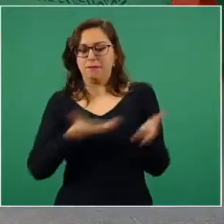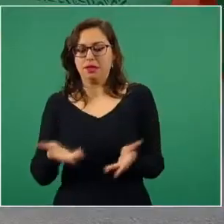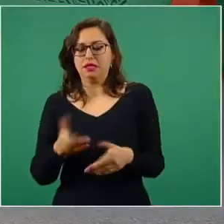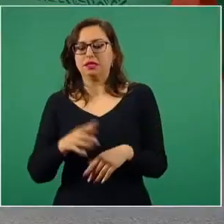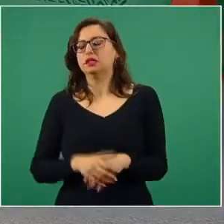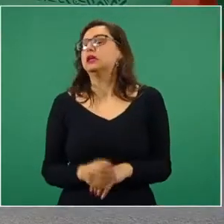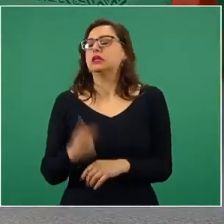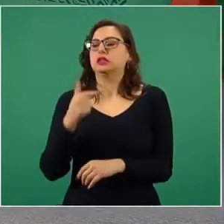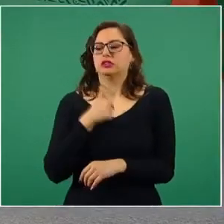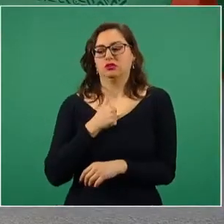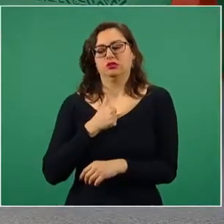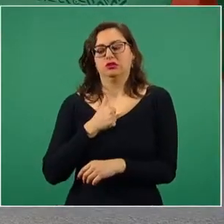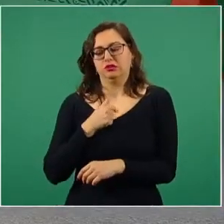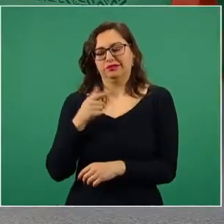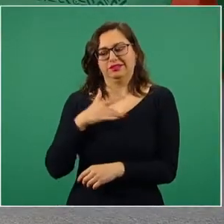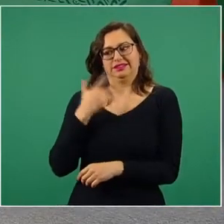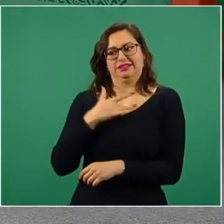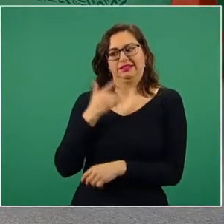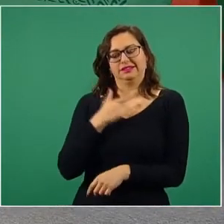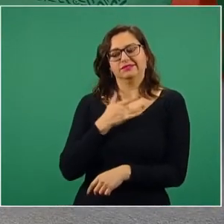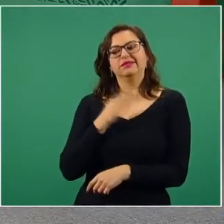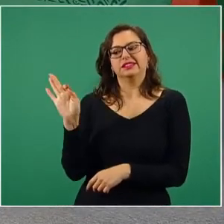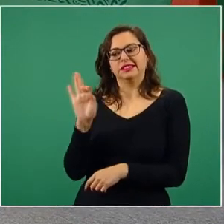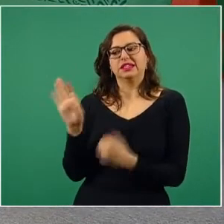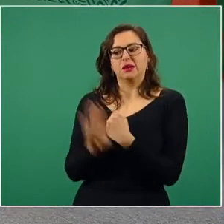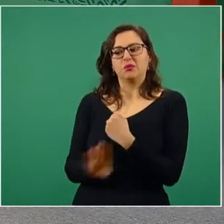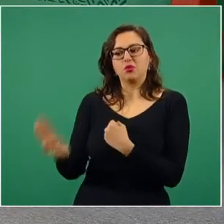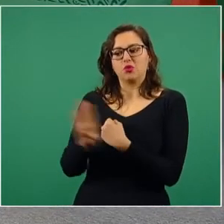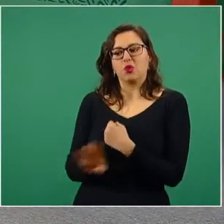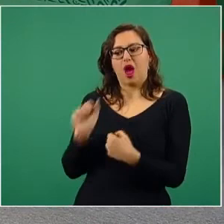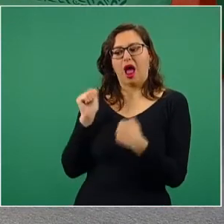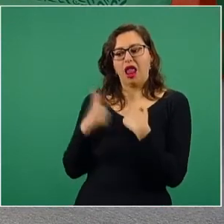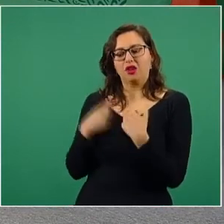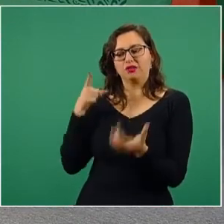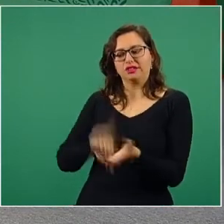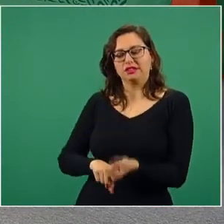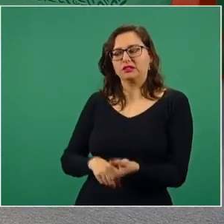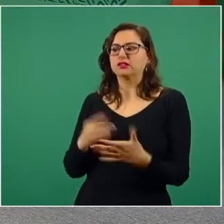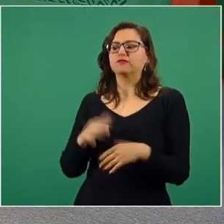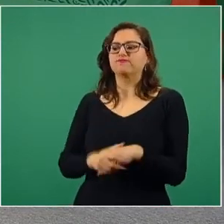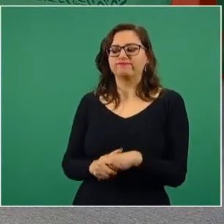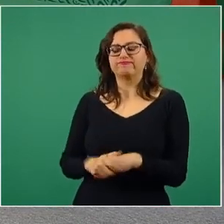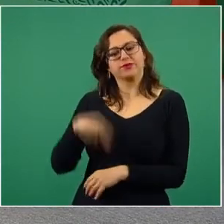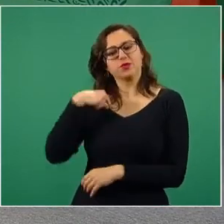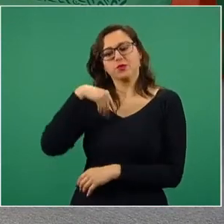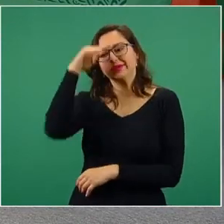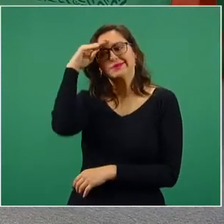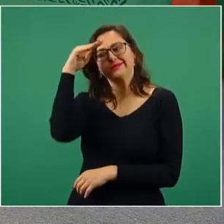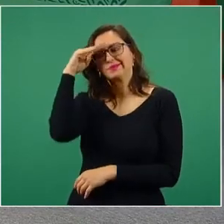darle una limpia, pedir que le dieran una buena limpia.